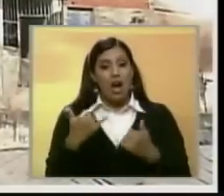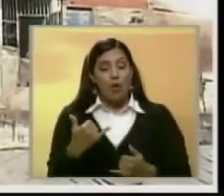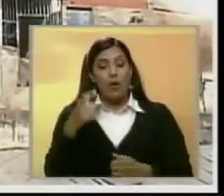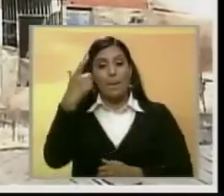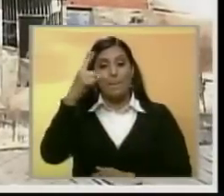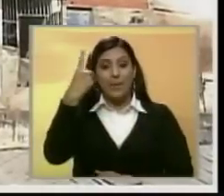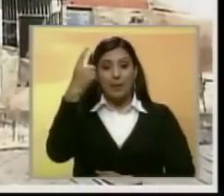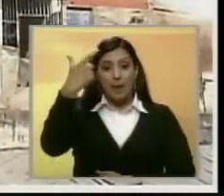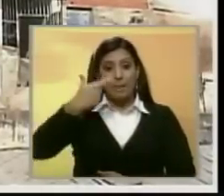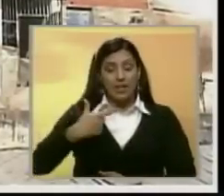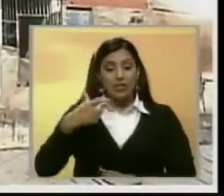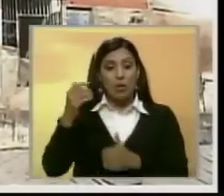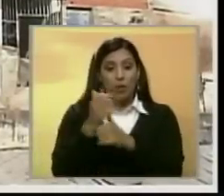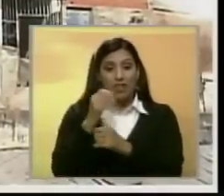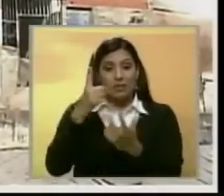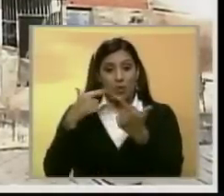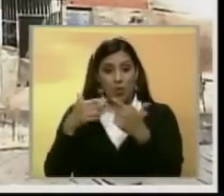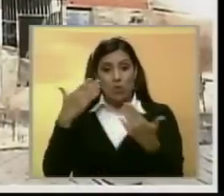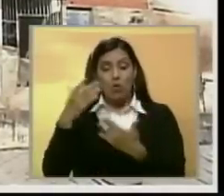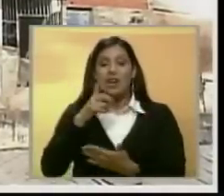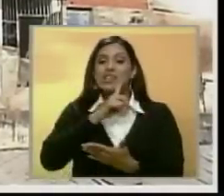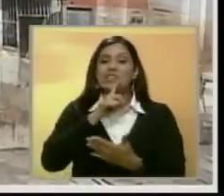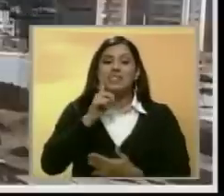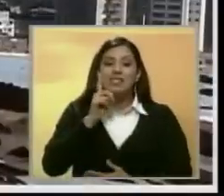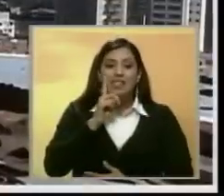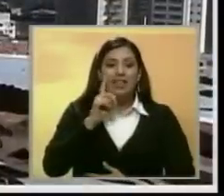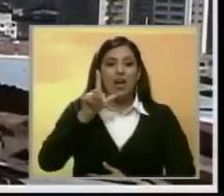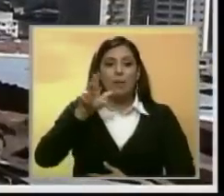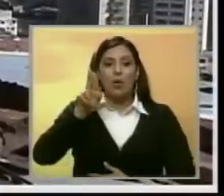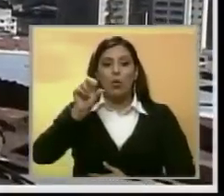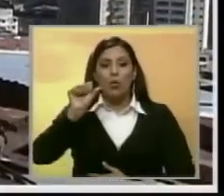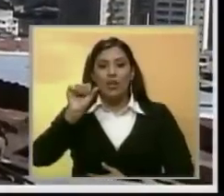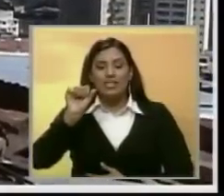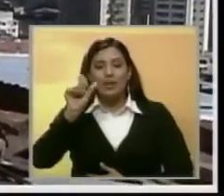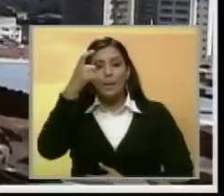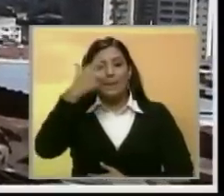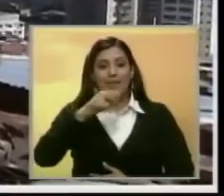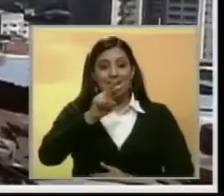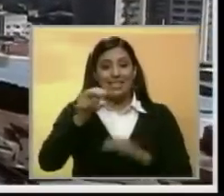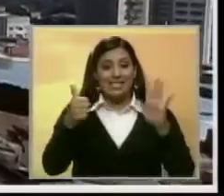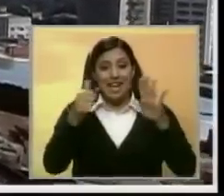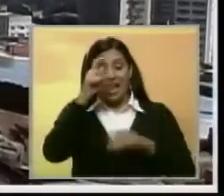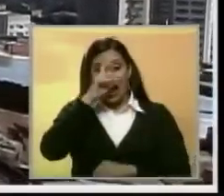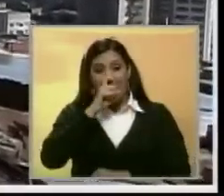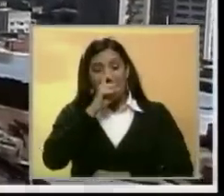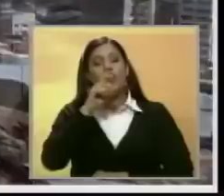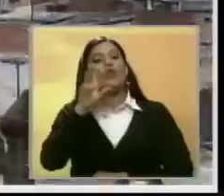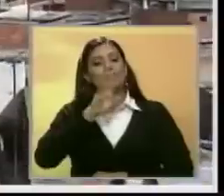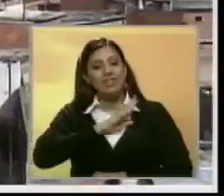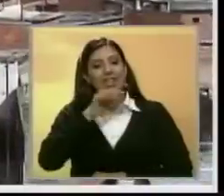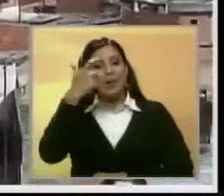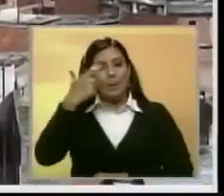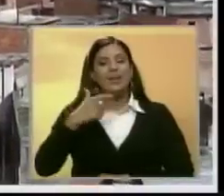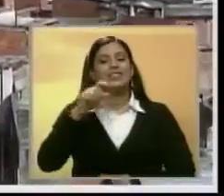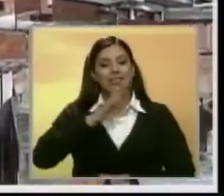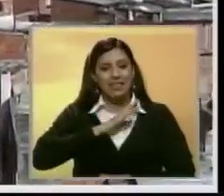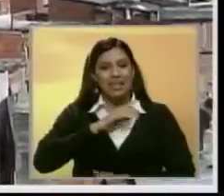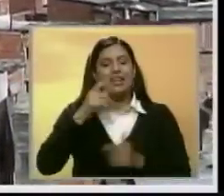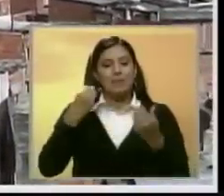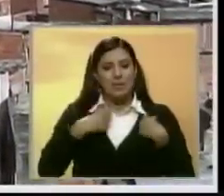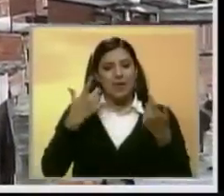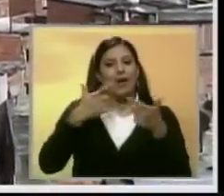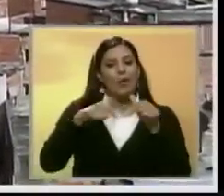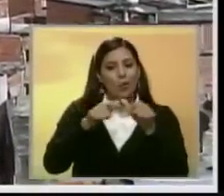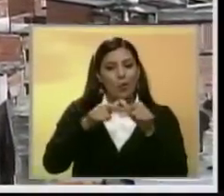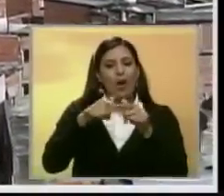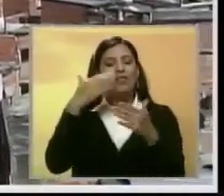cadáver encontrado en la misma zona, que quedó identificado como Luis Daniel Villalta Medina, de 26 años, se conoció que este sí residía en la zona